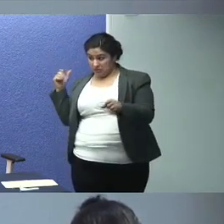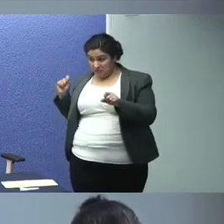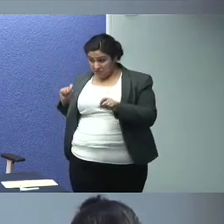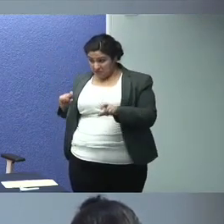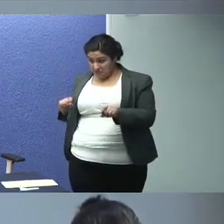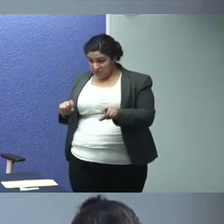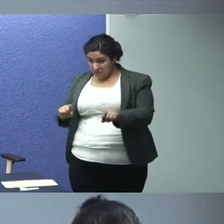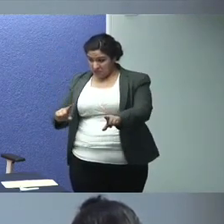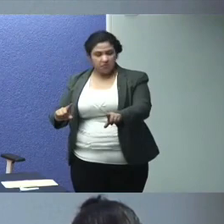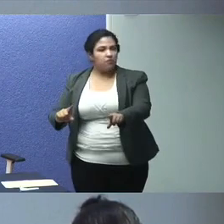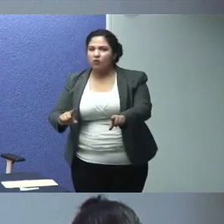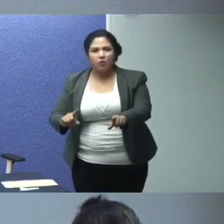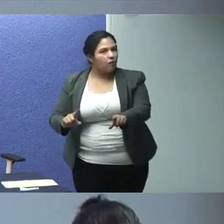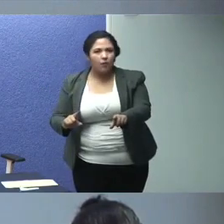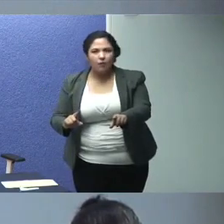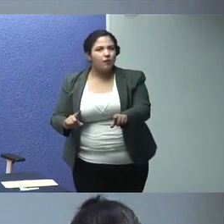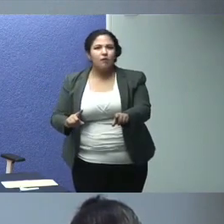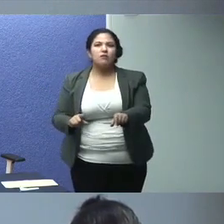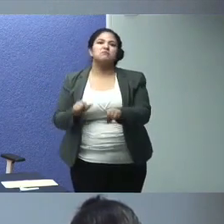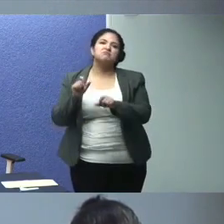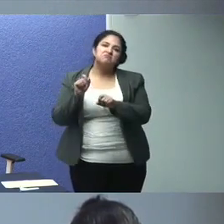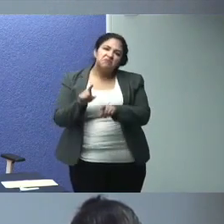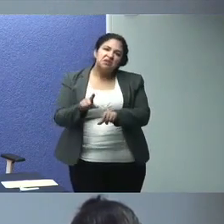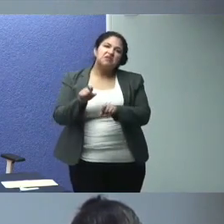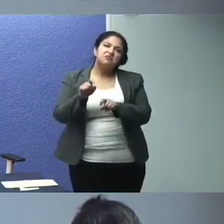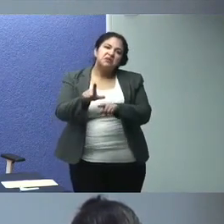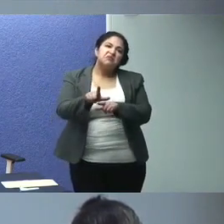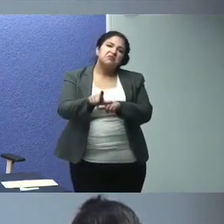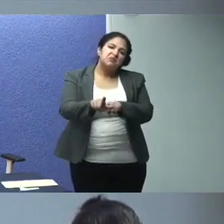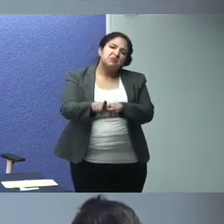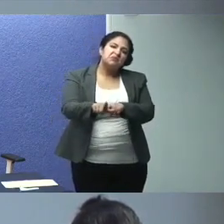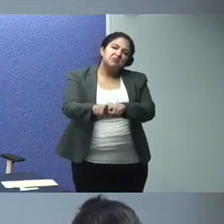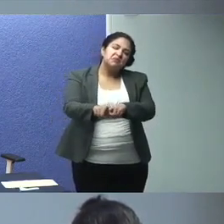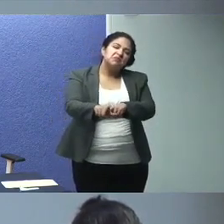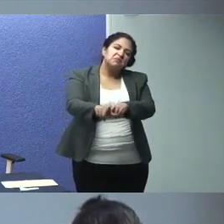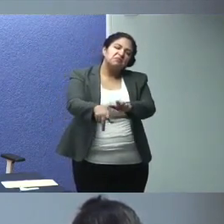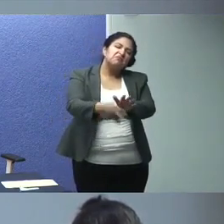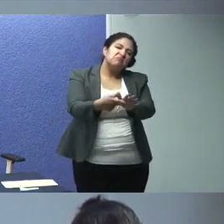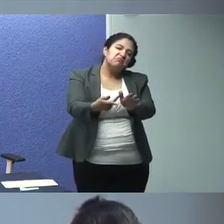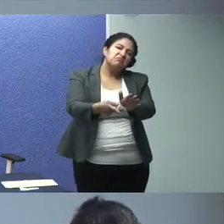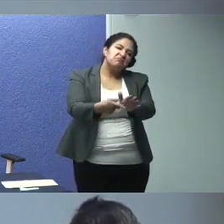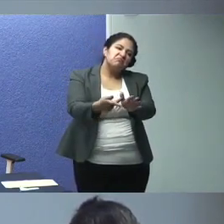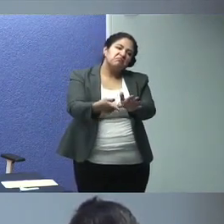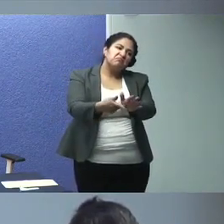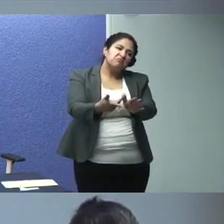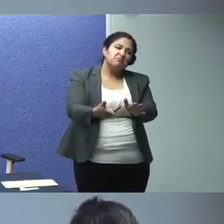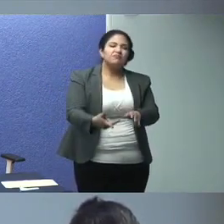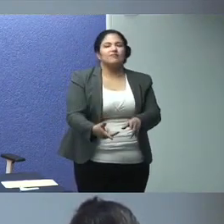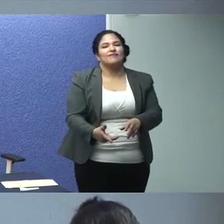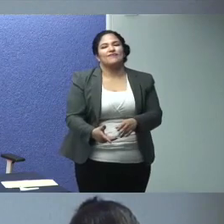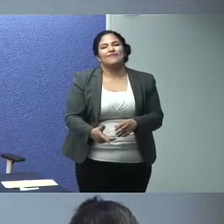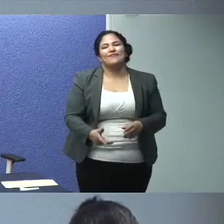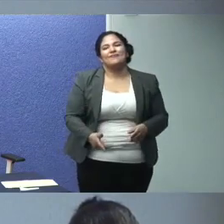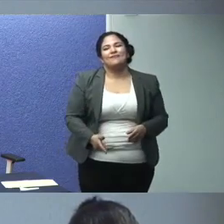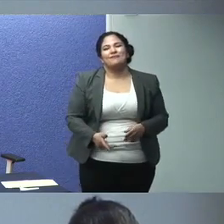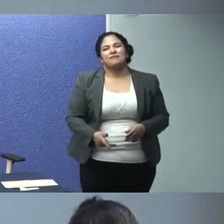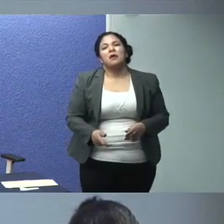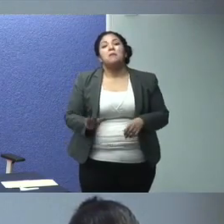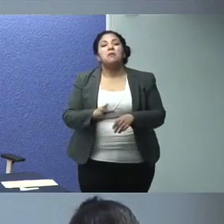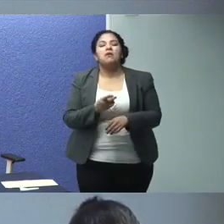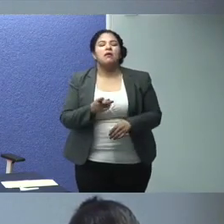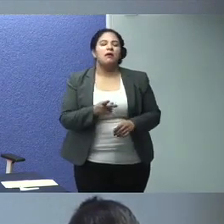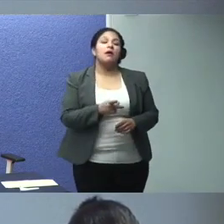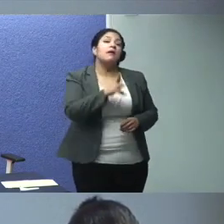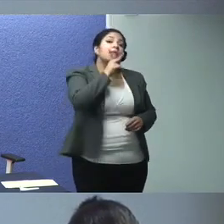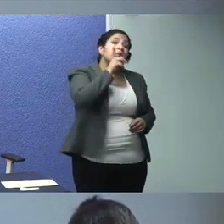el peligro, ¿verdad?, de seguir llevando a término, estar en discusiones de cuál es el mejor término, ¿verdad?